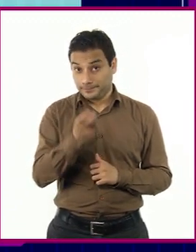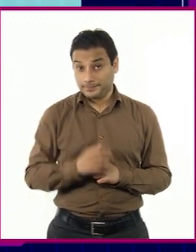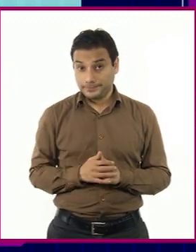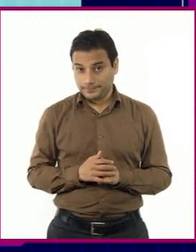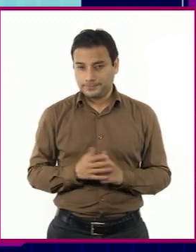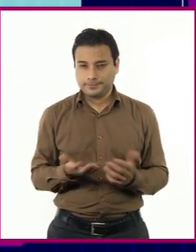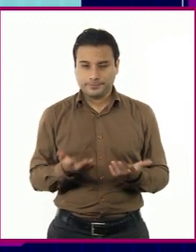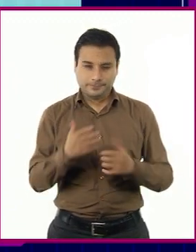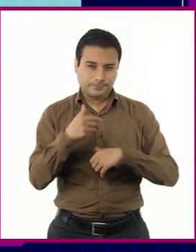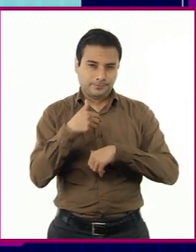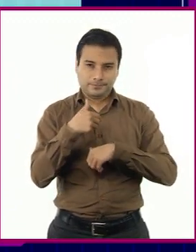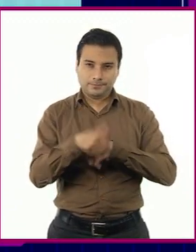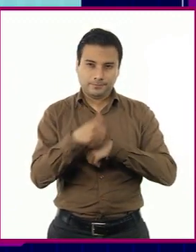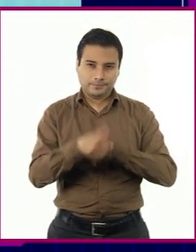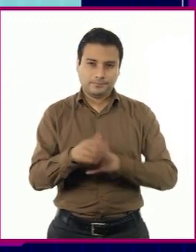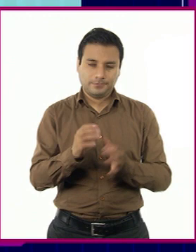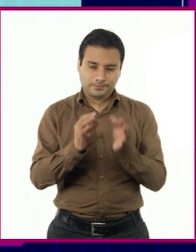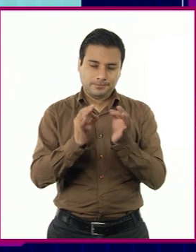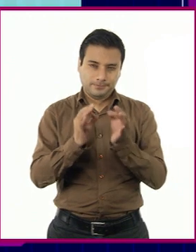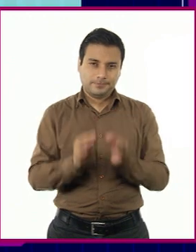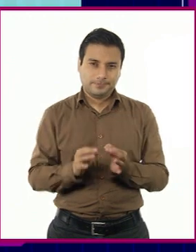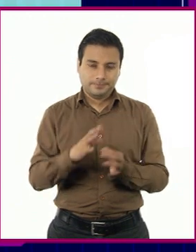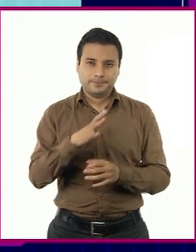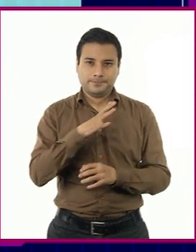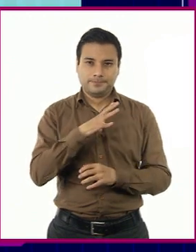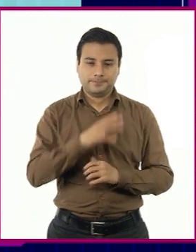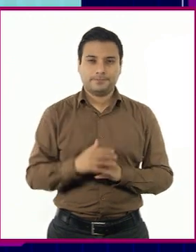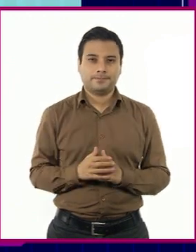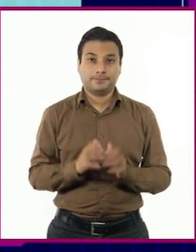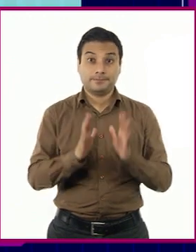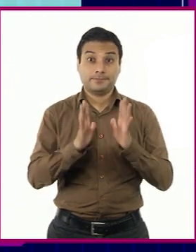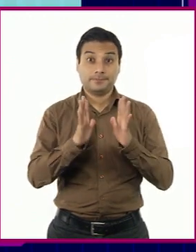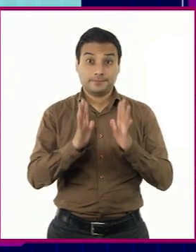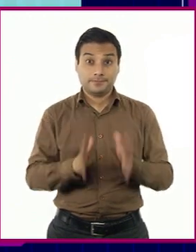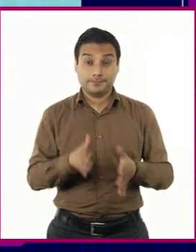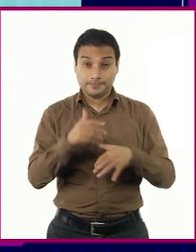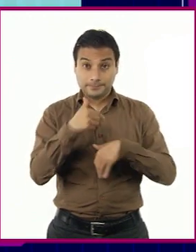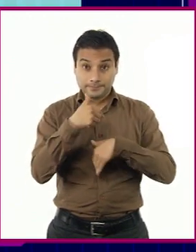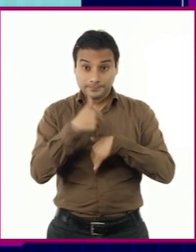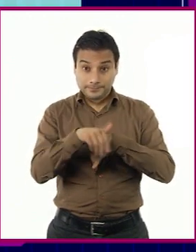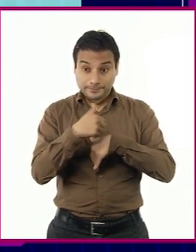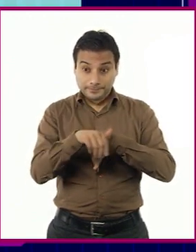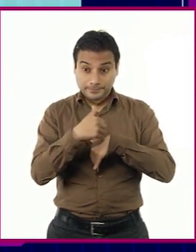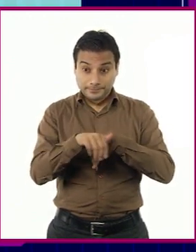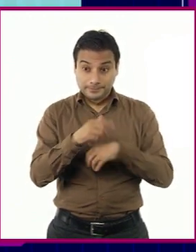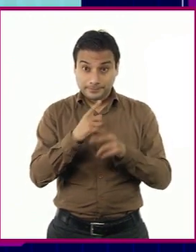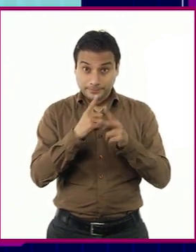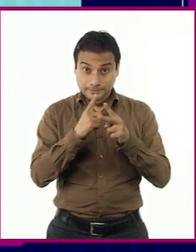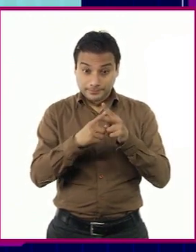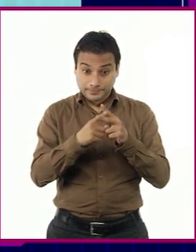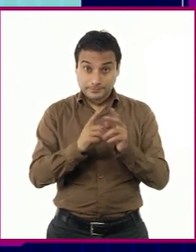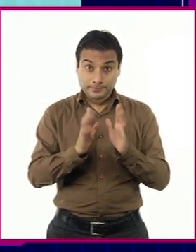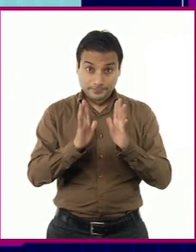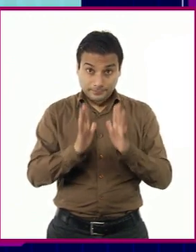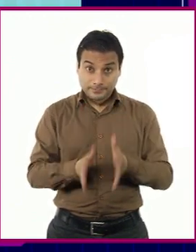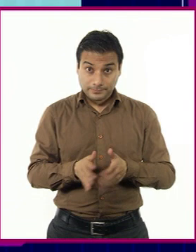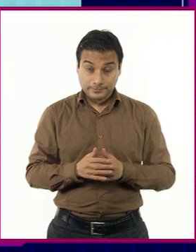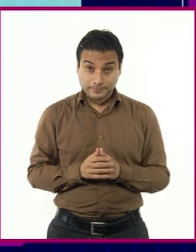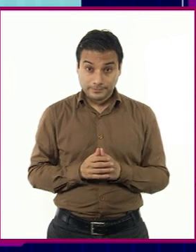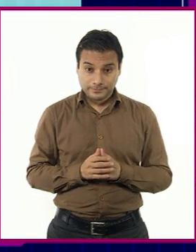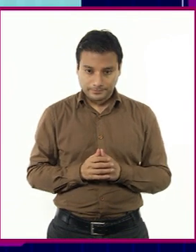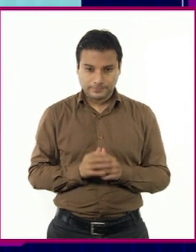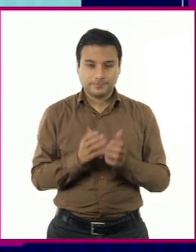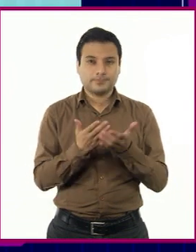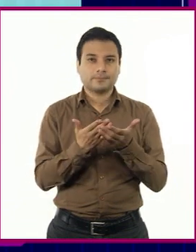es representativa. Después de haber calculado los valores de las tres medidas de tendencia central, vamos